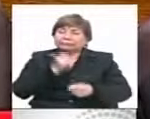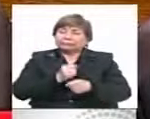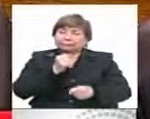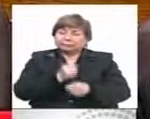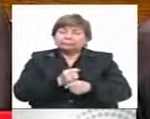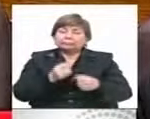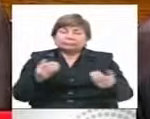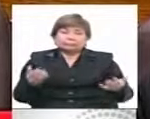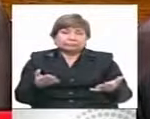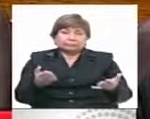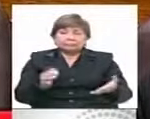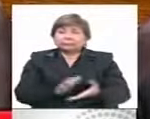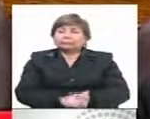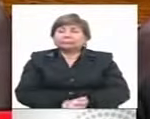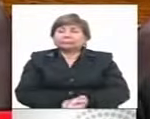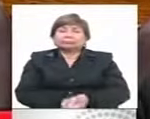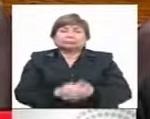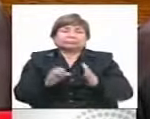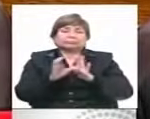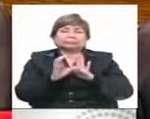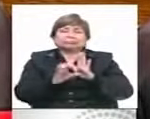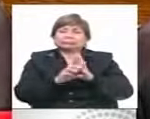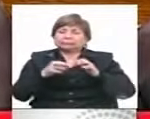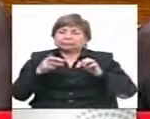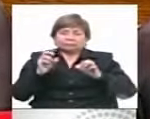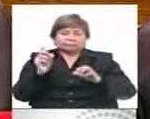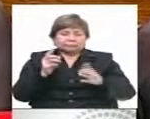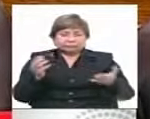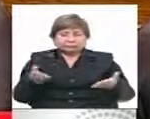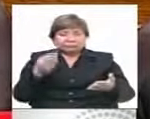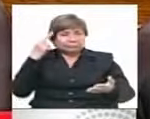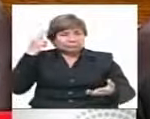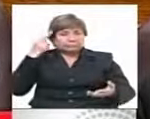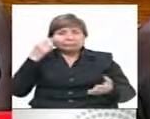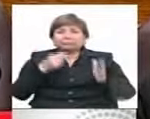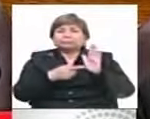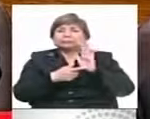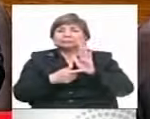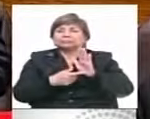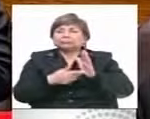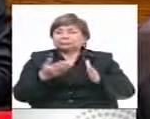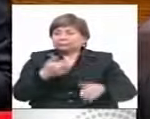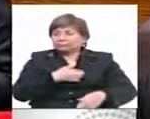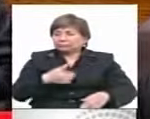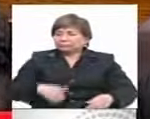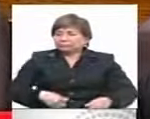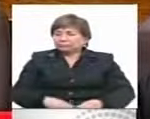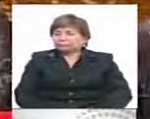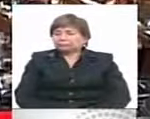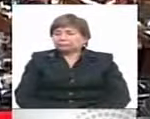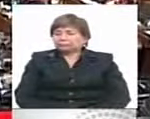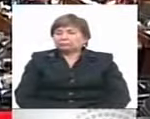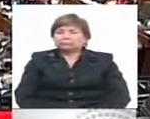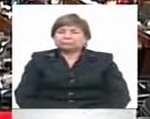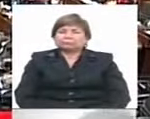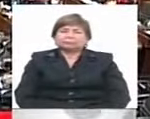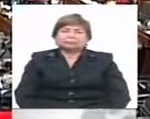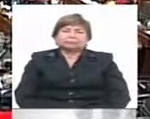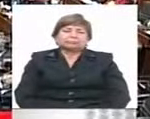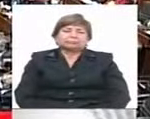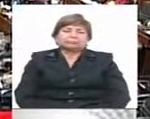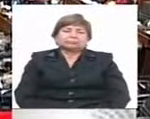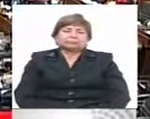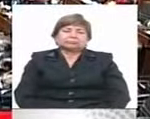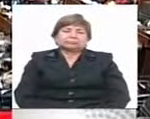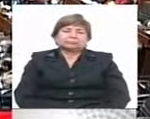porque esta constitución no ha permitido eso. Por esa razón, eso es señalado, eso, señora presidenta. Gracias. Tiene